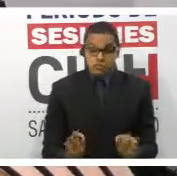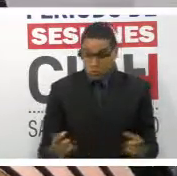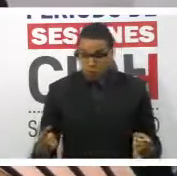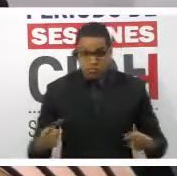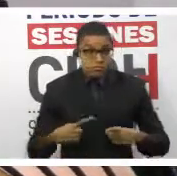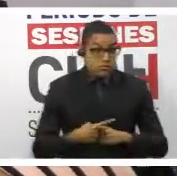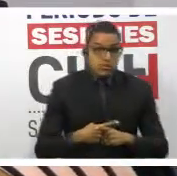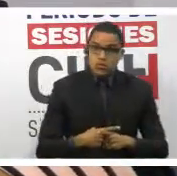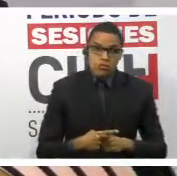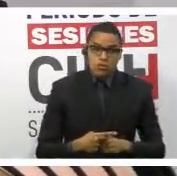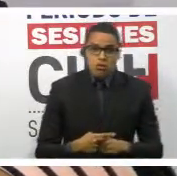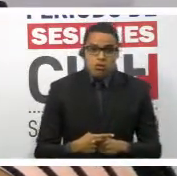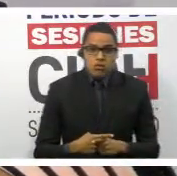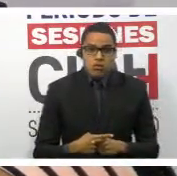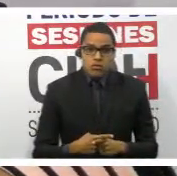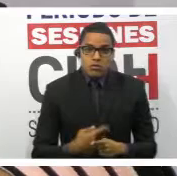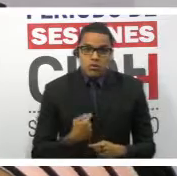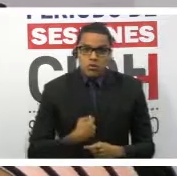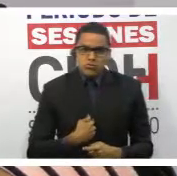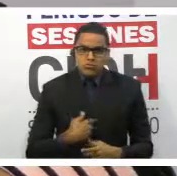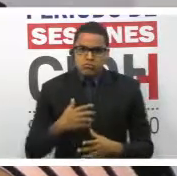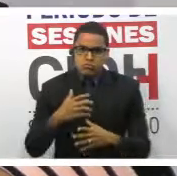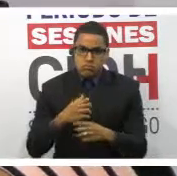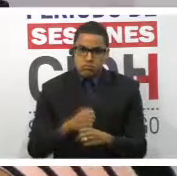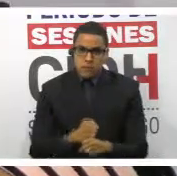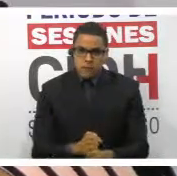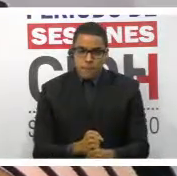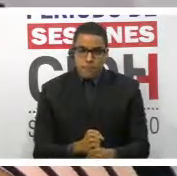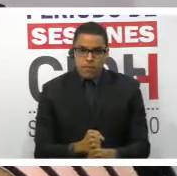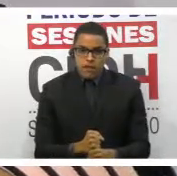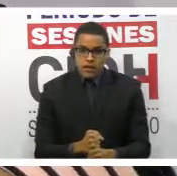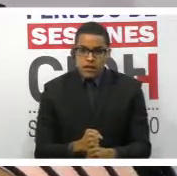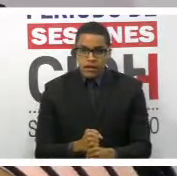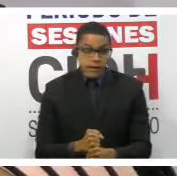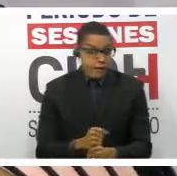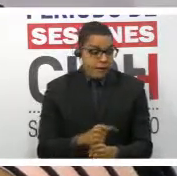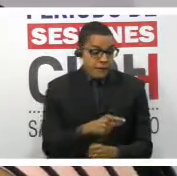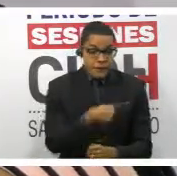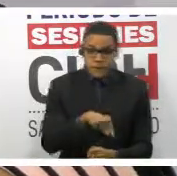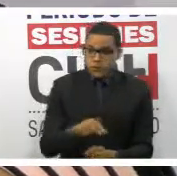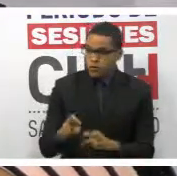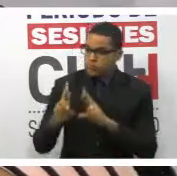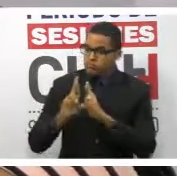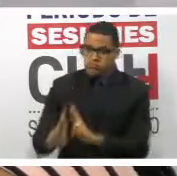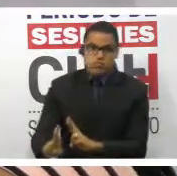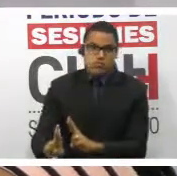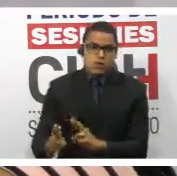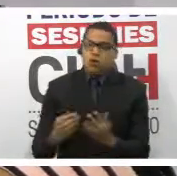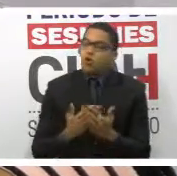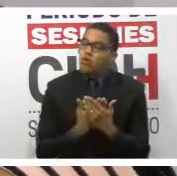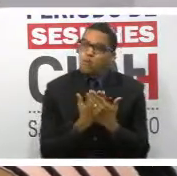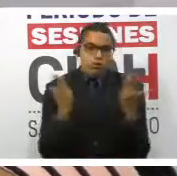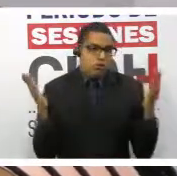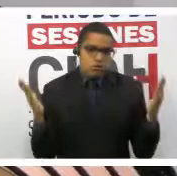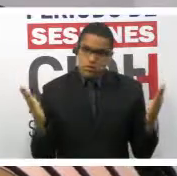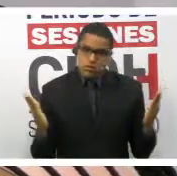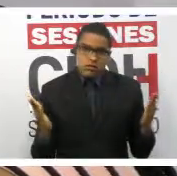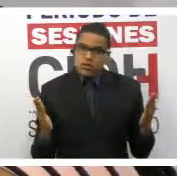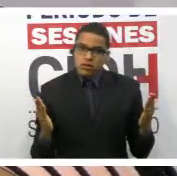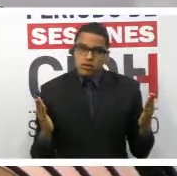yo la resumo en el no respeto al derecho de la mujer